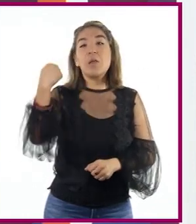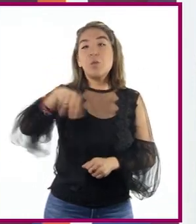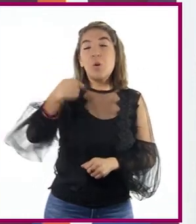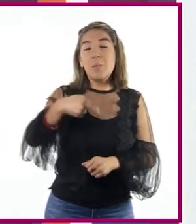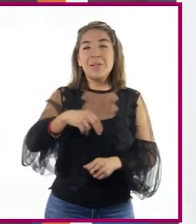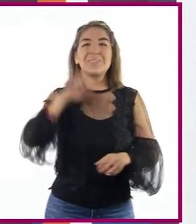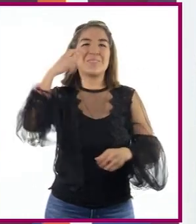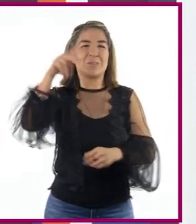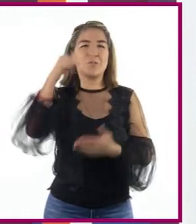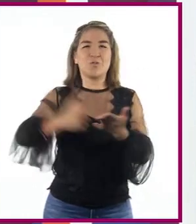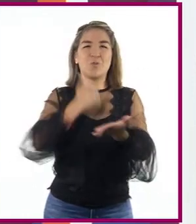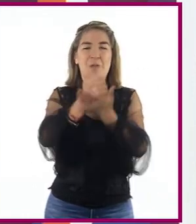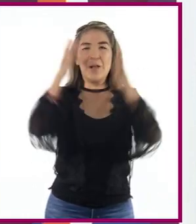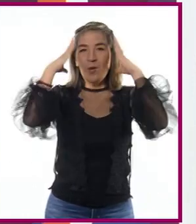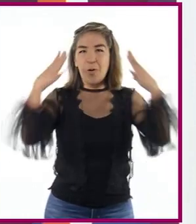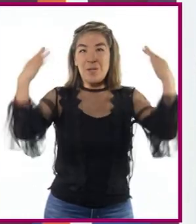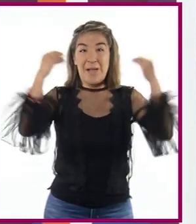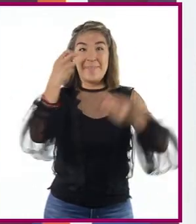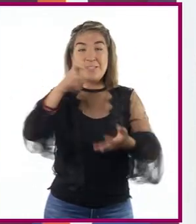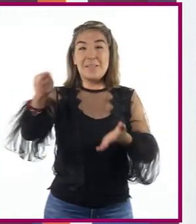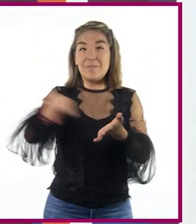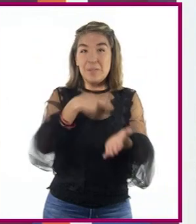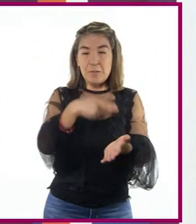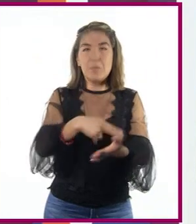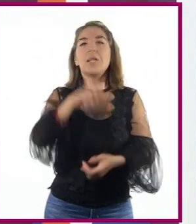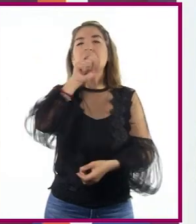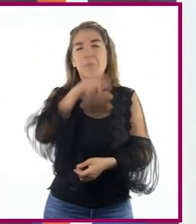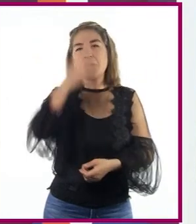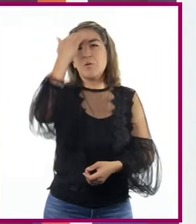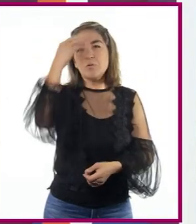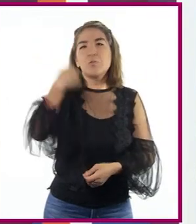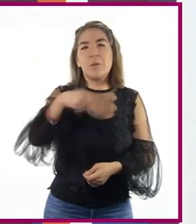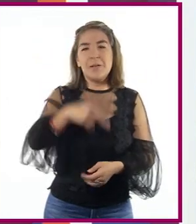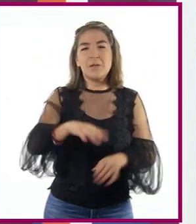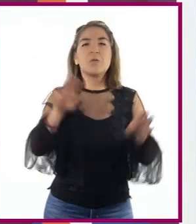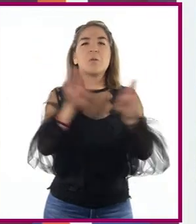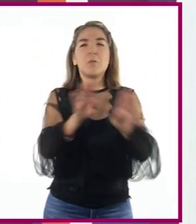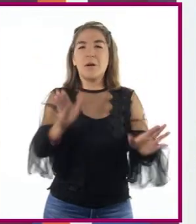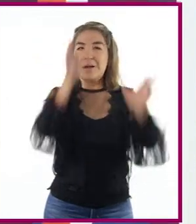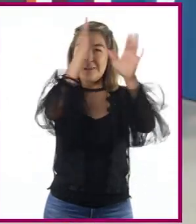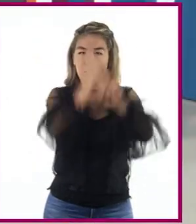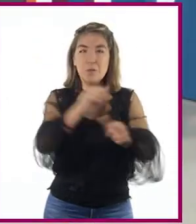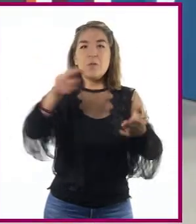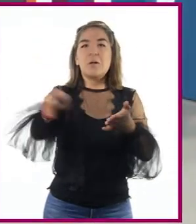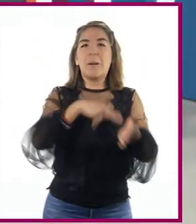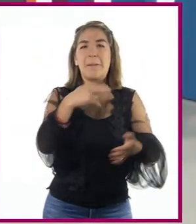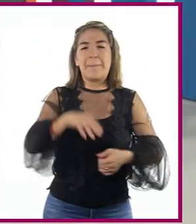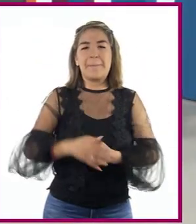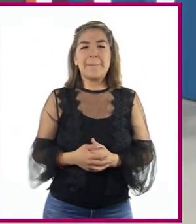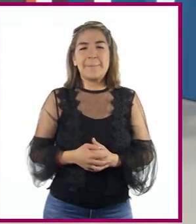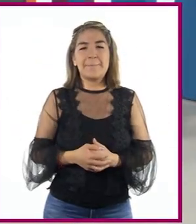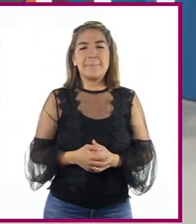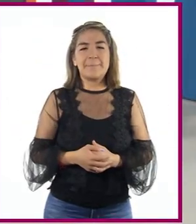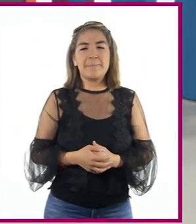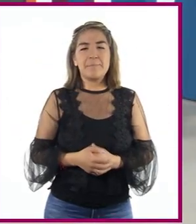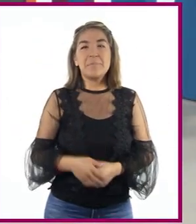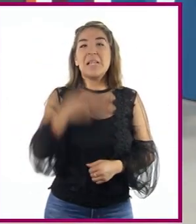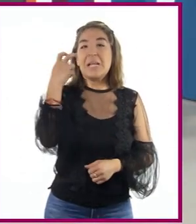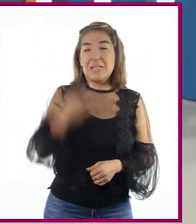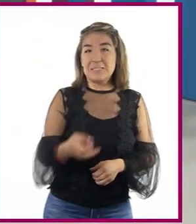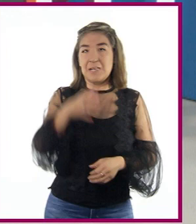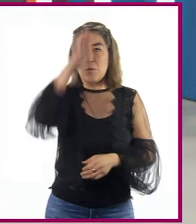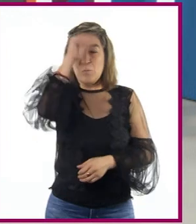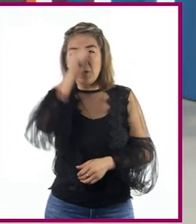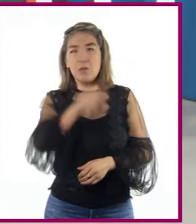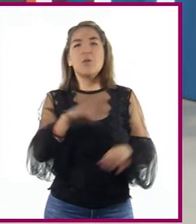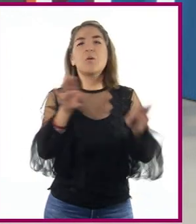ciudad holandesa en donde se firmó, también es conocido como Tratado de Maastricht. Con la firma de este tratado,